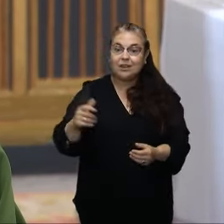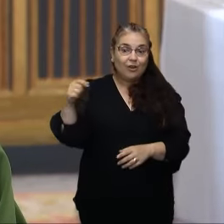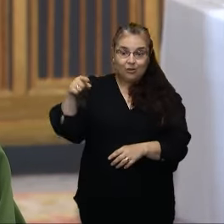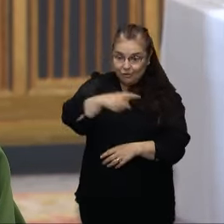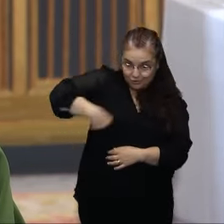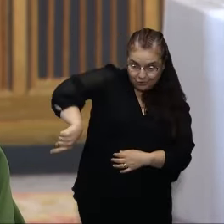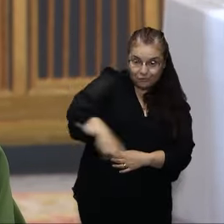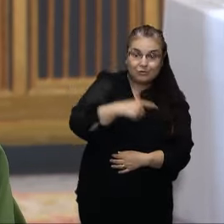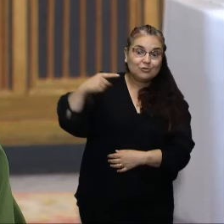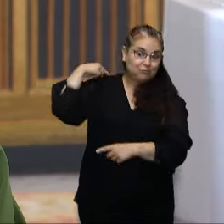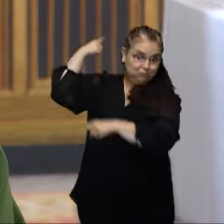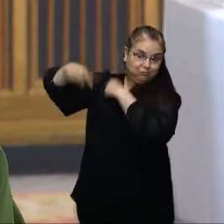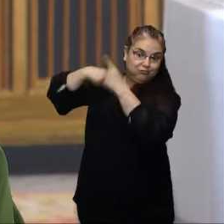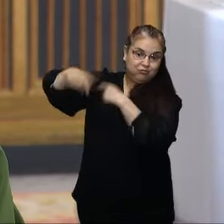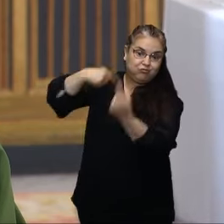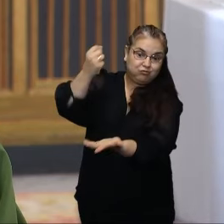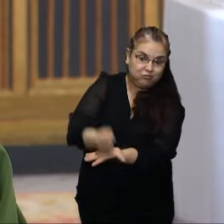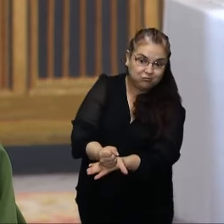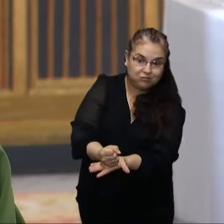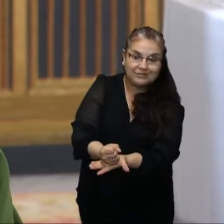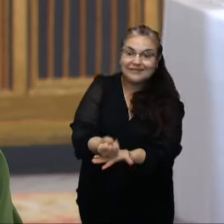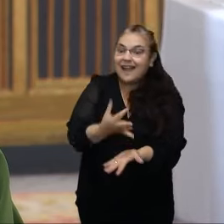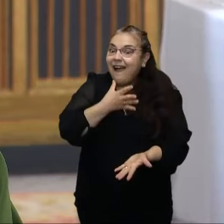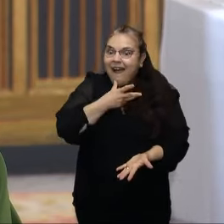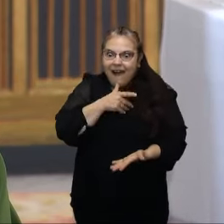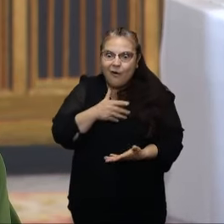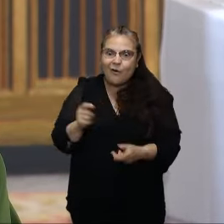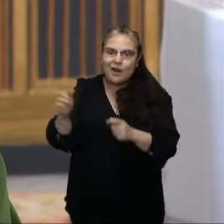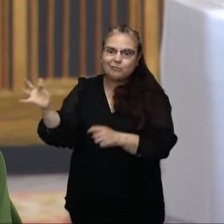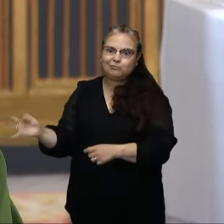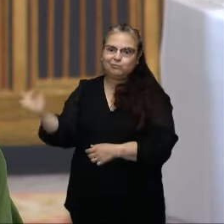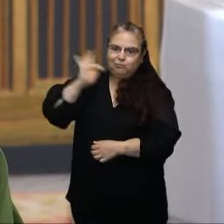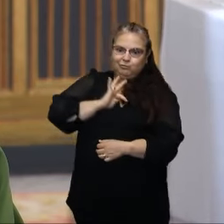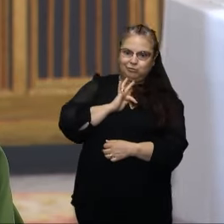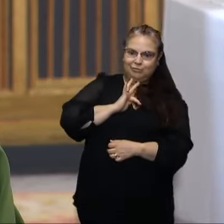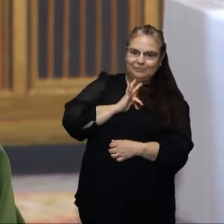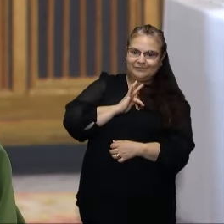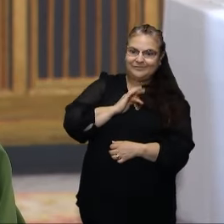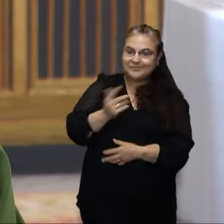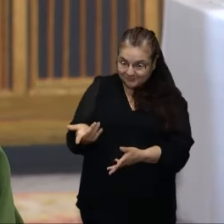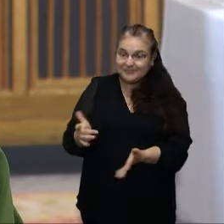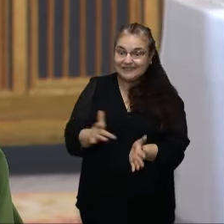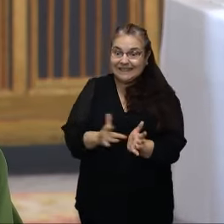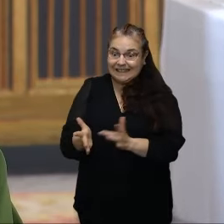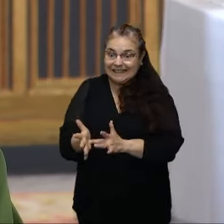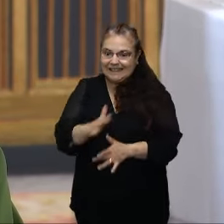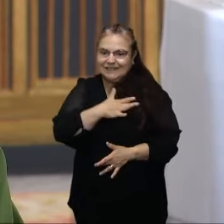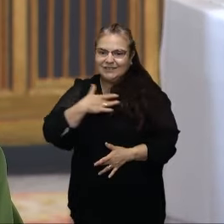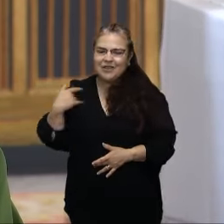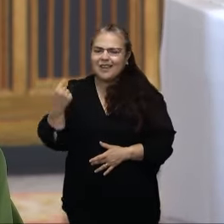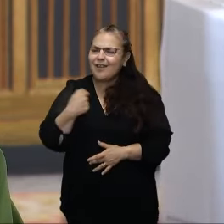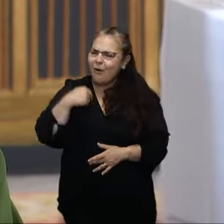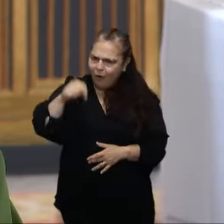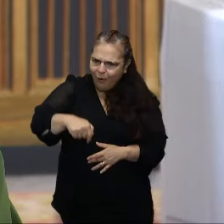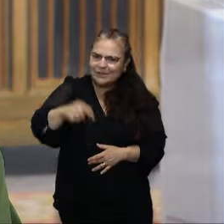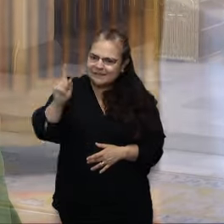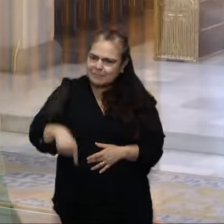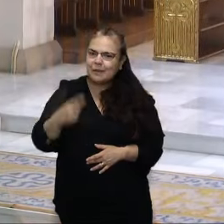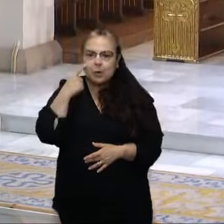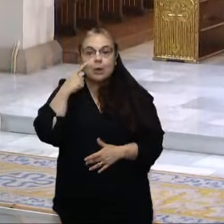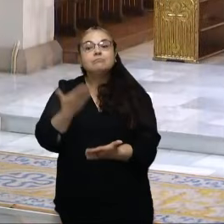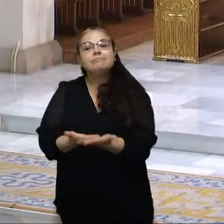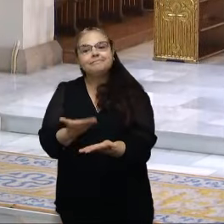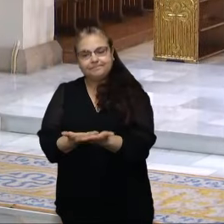heredado nosotros. Se ha quedado ahora en nuestras manos. Cristo nos quiere hoy también